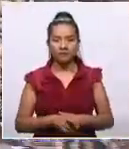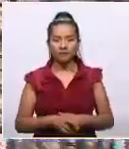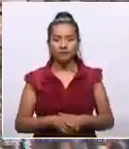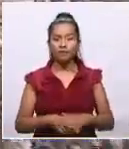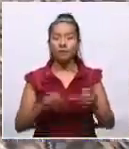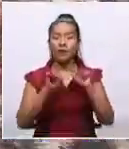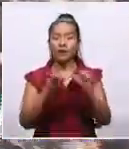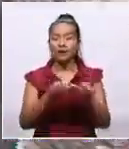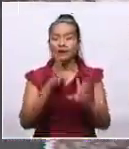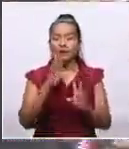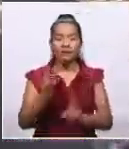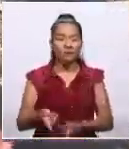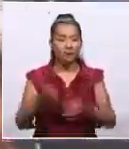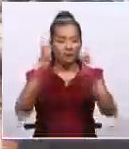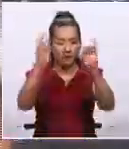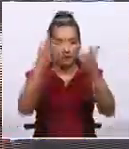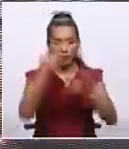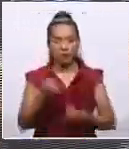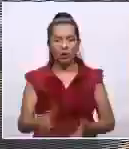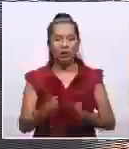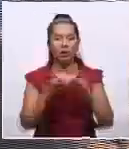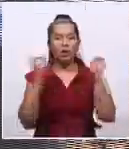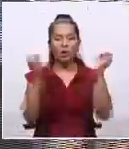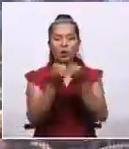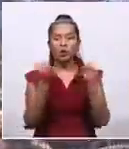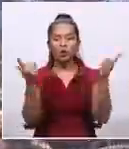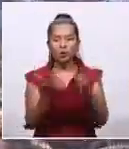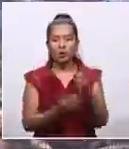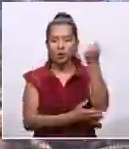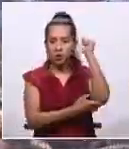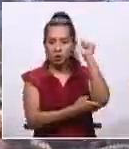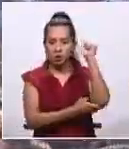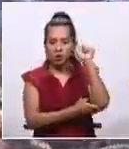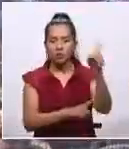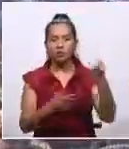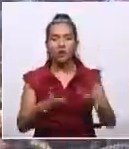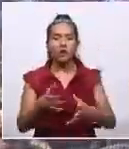Seguimos hablando de este tema porque organizaciones sociales en Sucre exigen justicia.